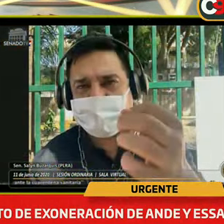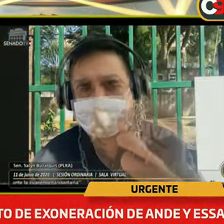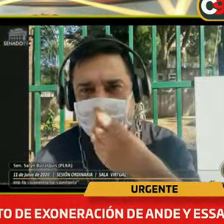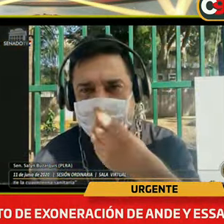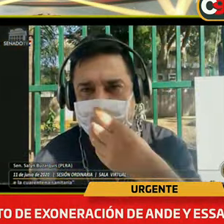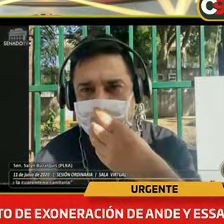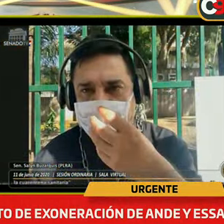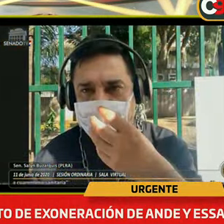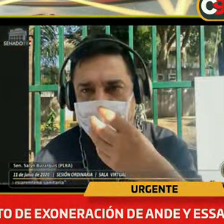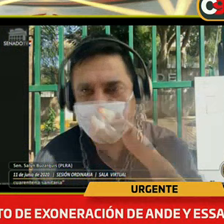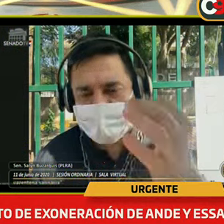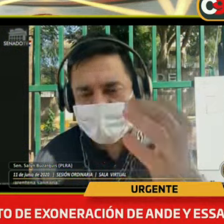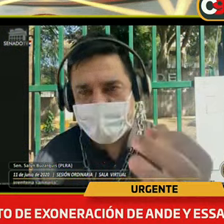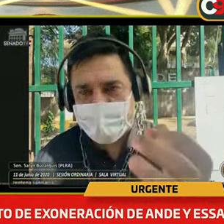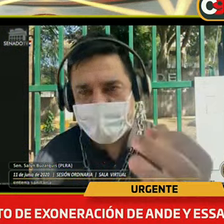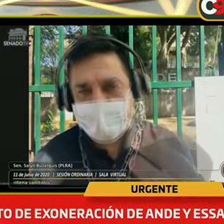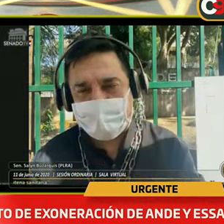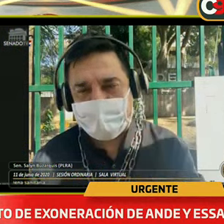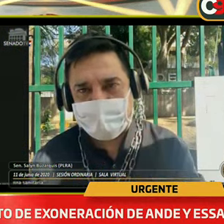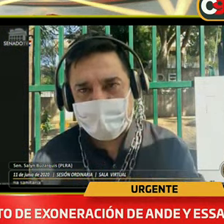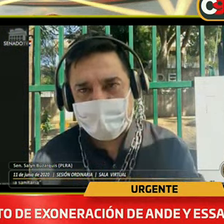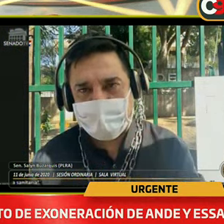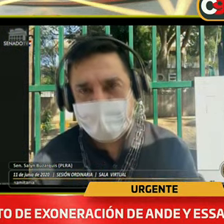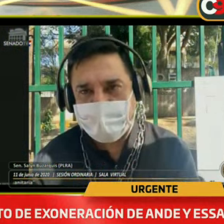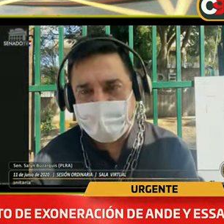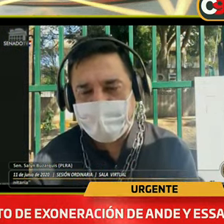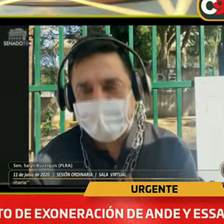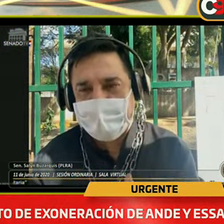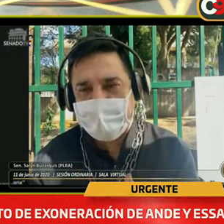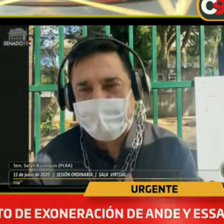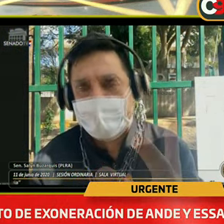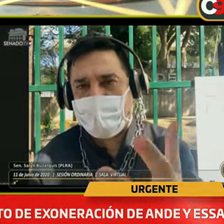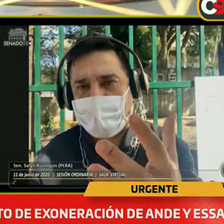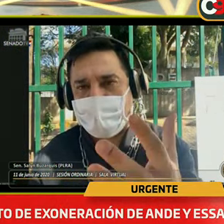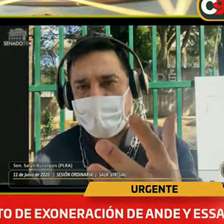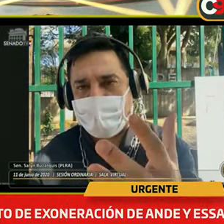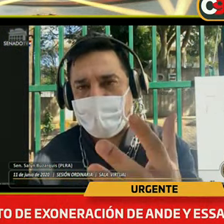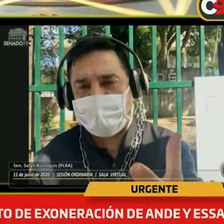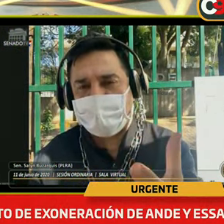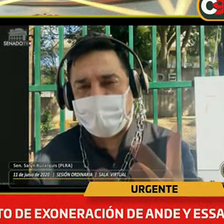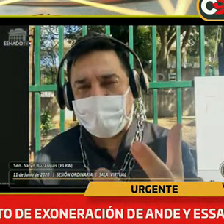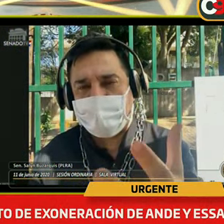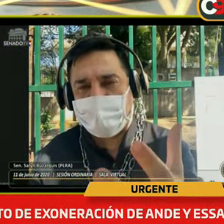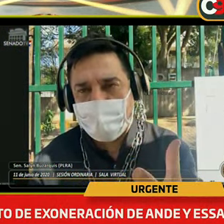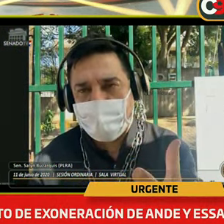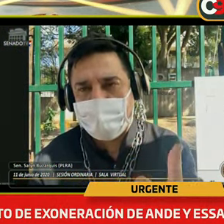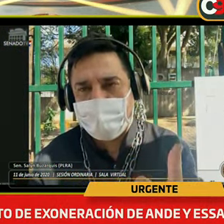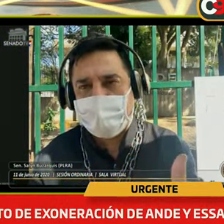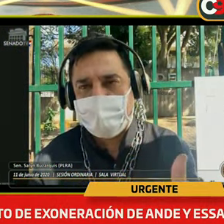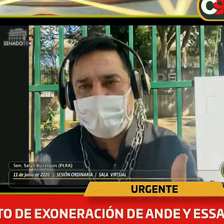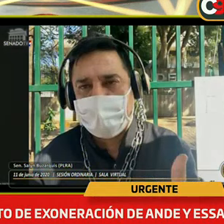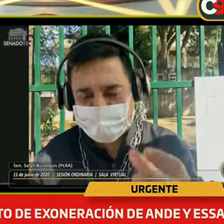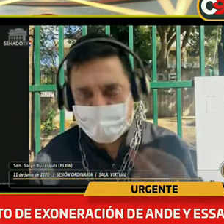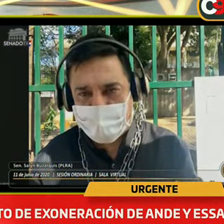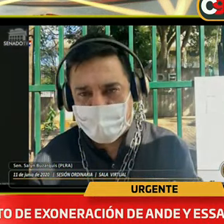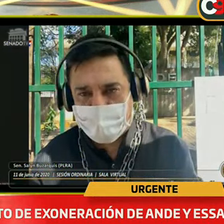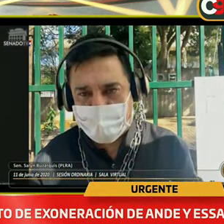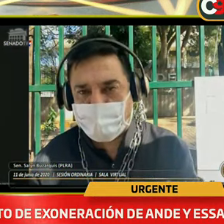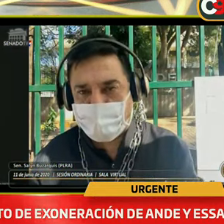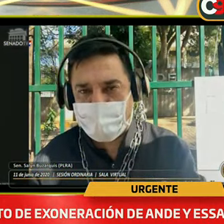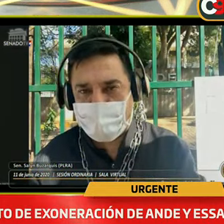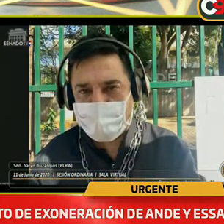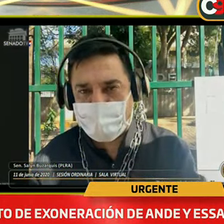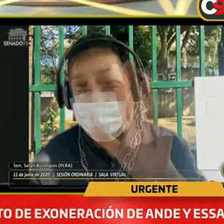75 millones de dólares por mes, y acá se habla, según Buzarquis, de que la exoneración conllevaría unos 60 millones de dólares por